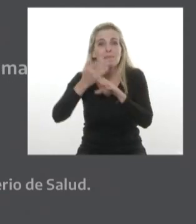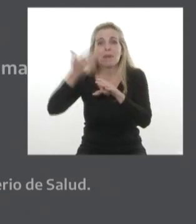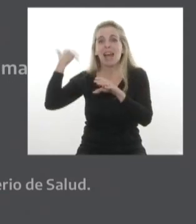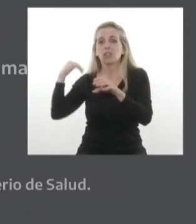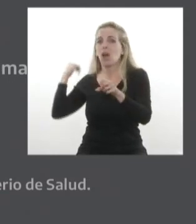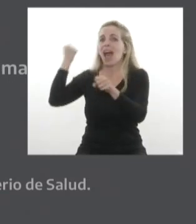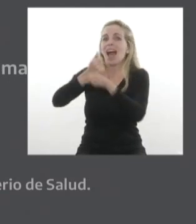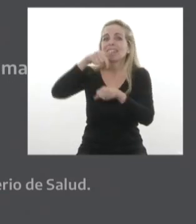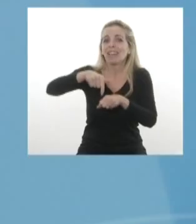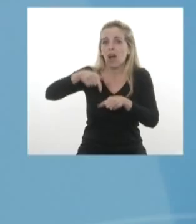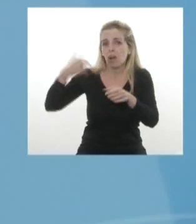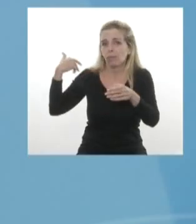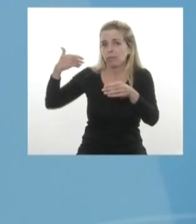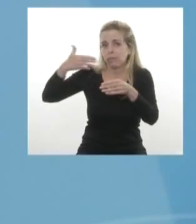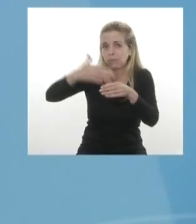la actualidad.